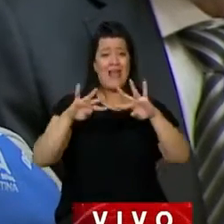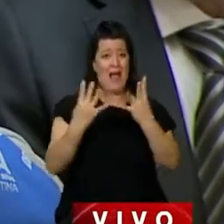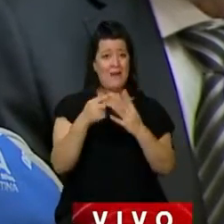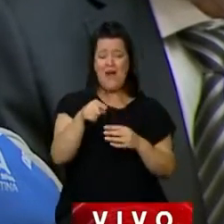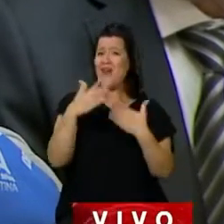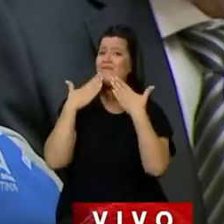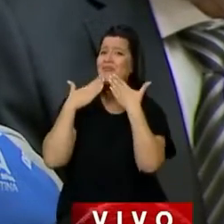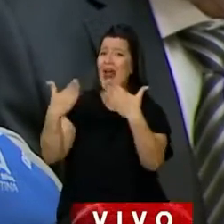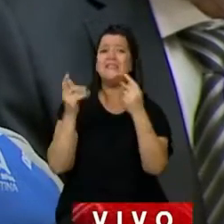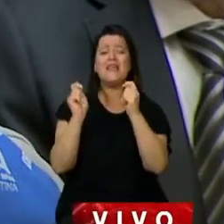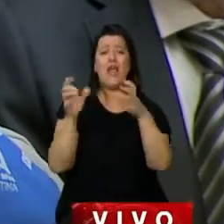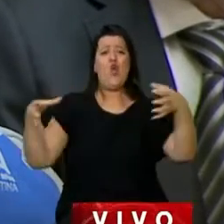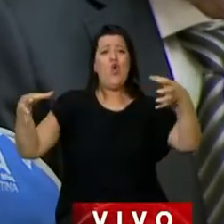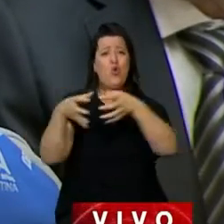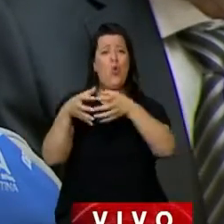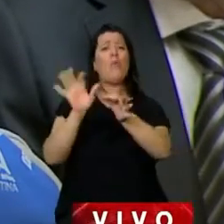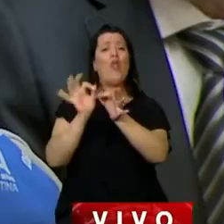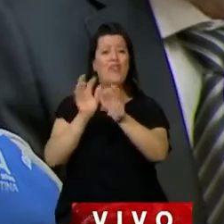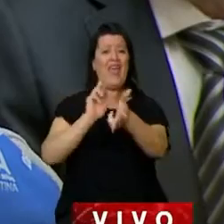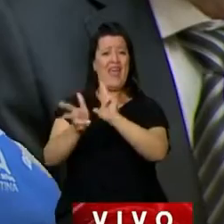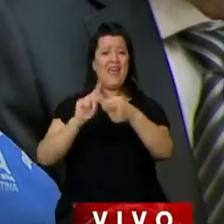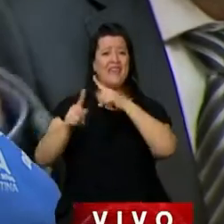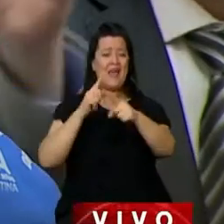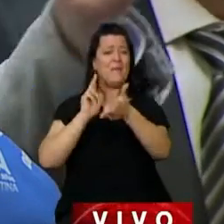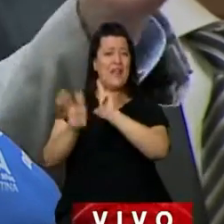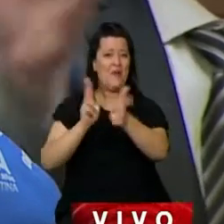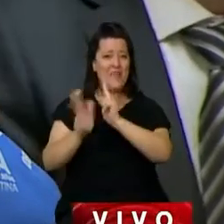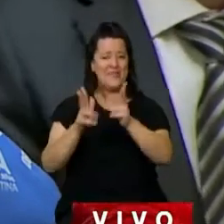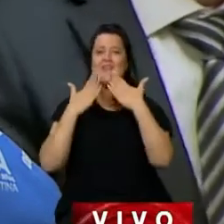al grupo de intérpretes de lengua de señas.